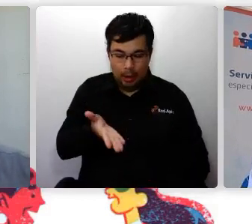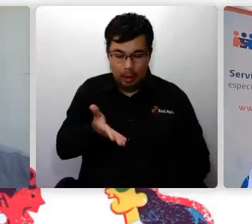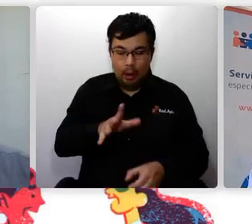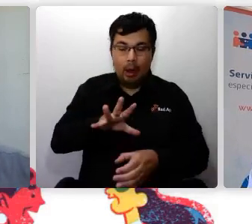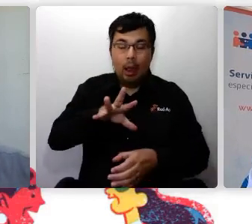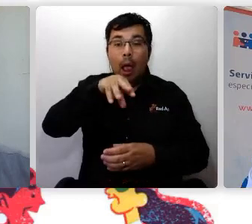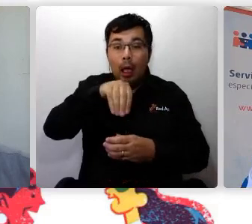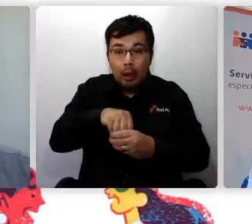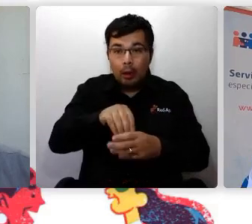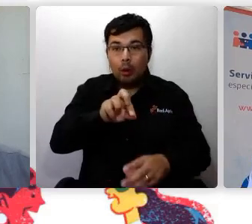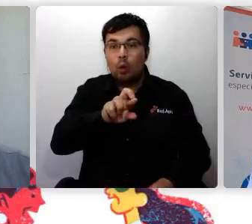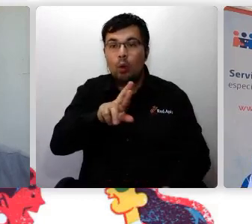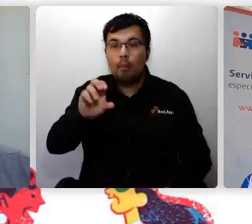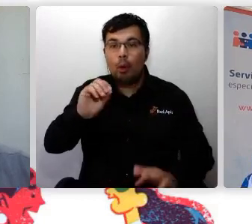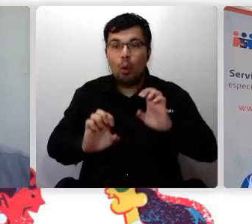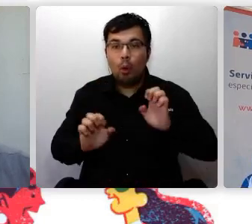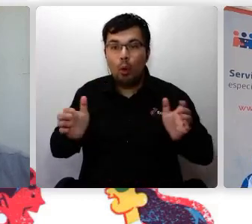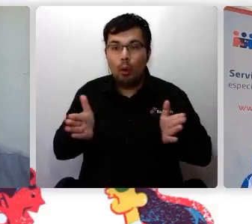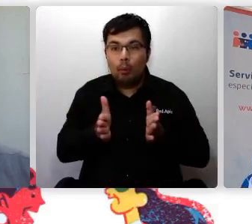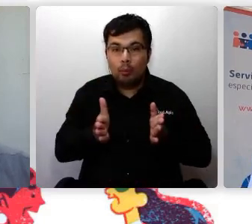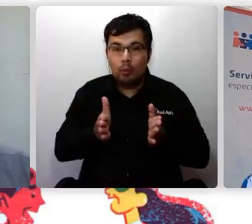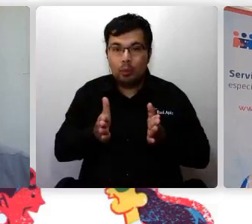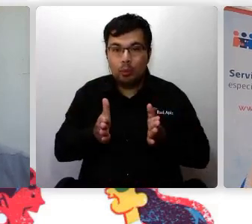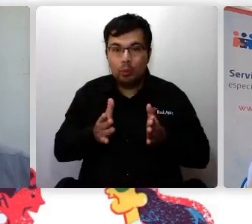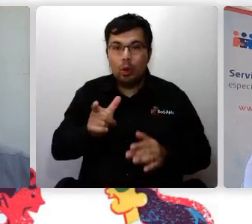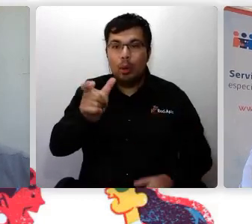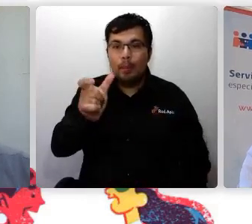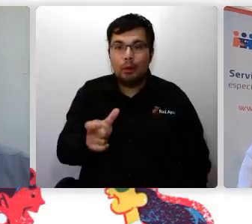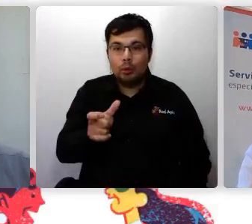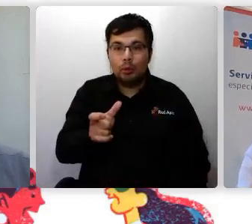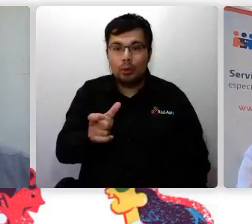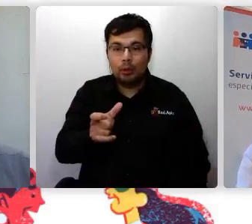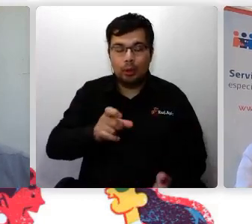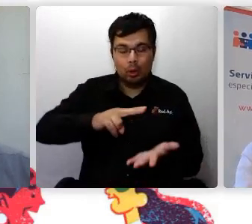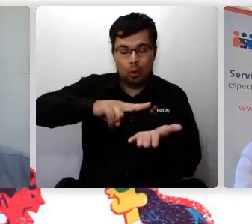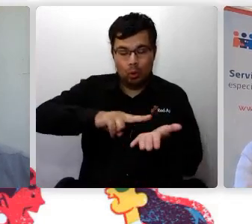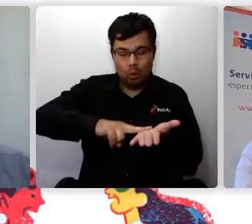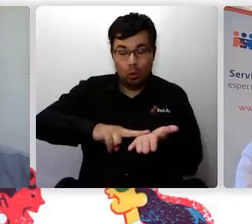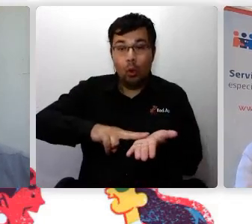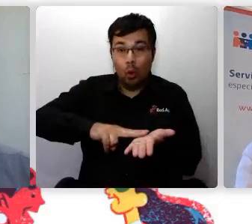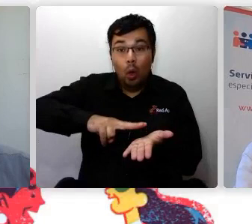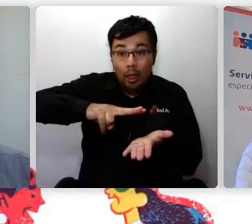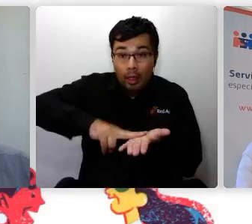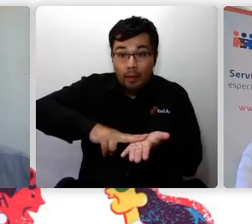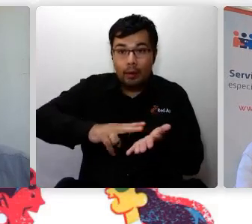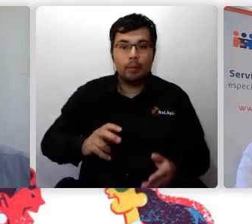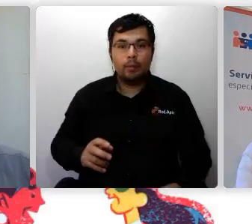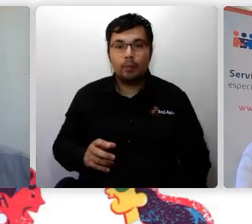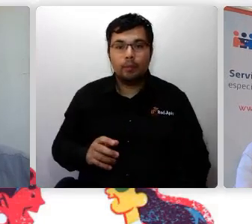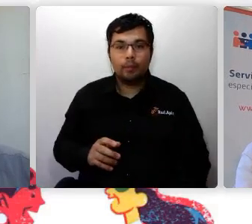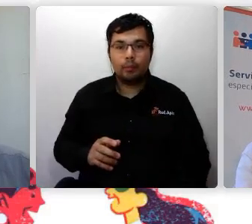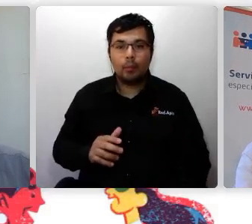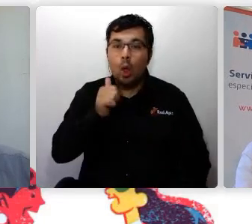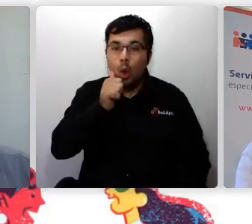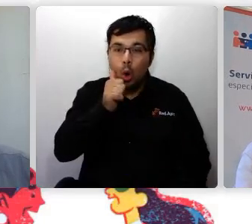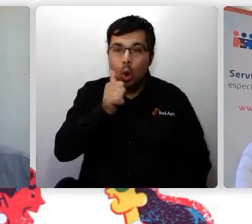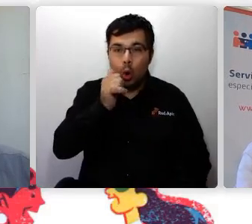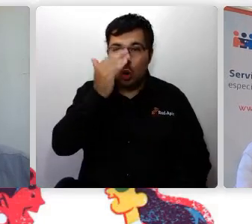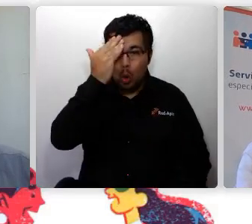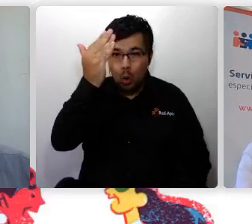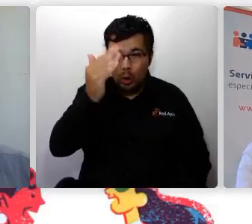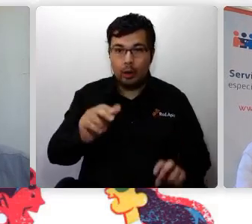son contribuyentes reales, con problemas reales, y gente real de atrás que tiene un día a día que salvar. Por lo tanto, para nosotros